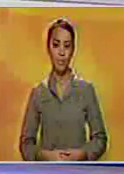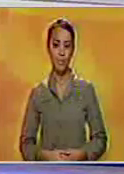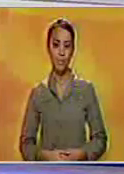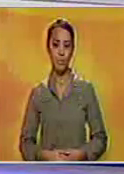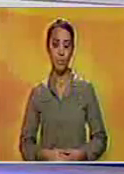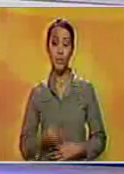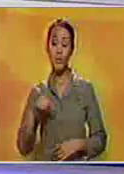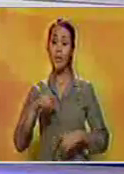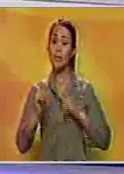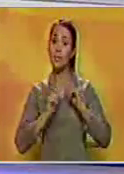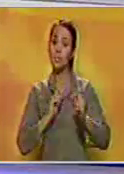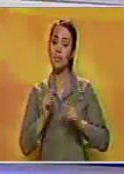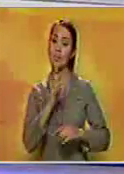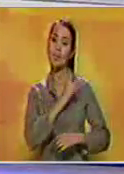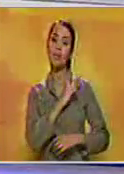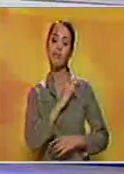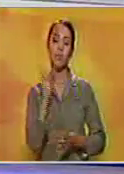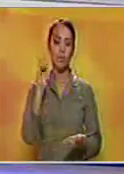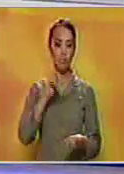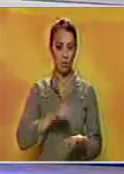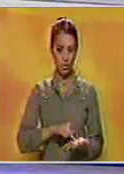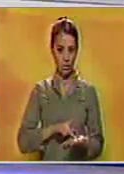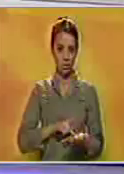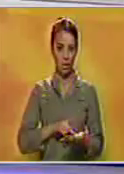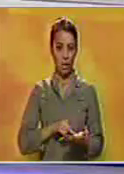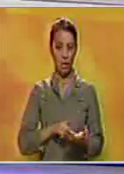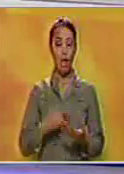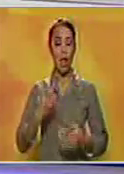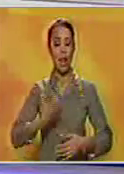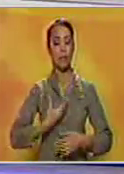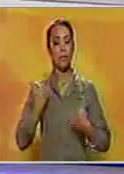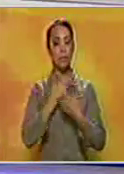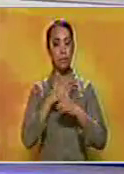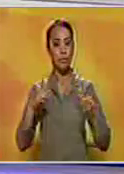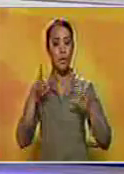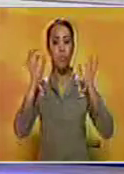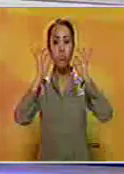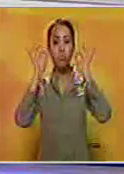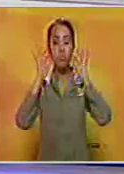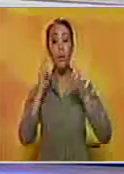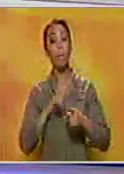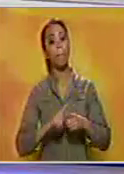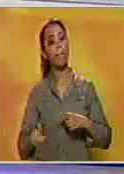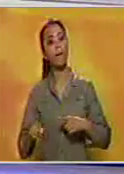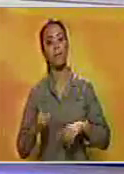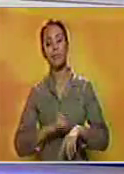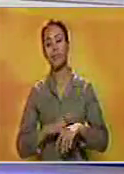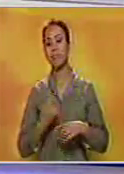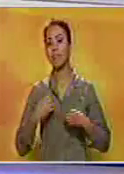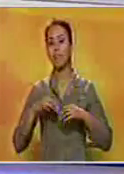Hoy en Entrevista a Venevisión teníamos como invitada a la alcaldesa del municipio Libertador, Erika Faría, pero a última hora